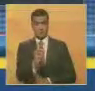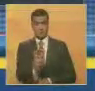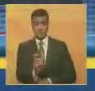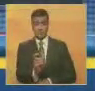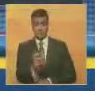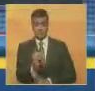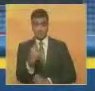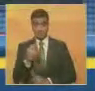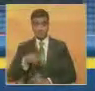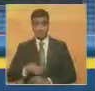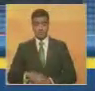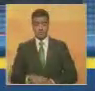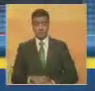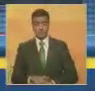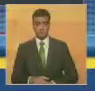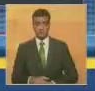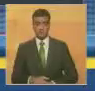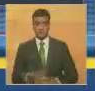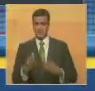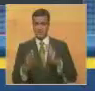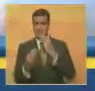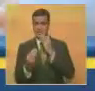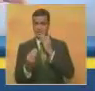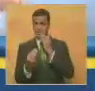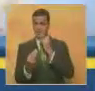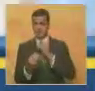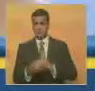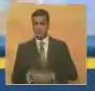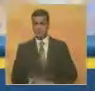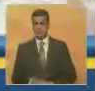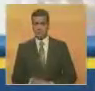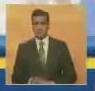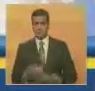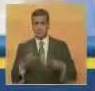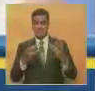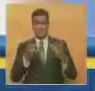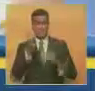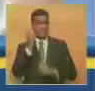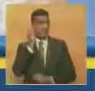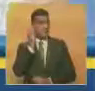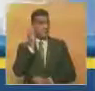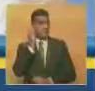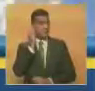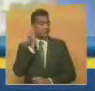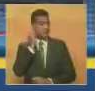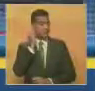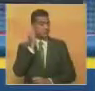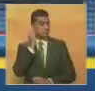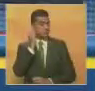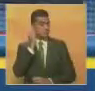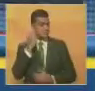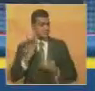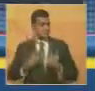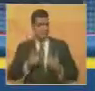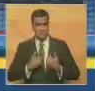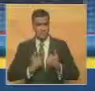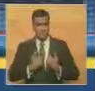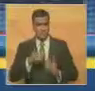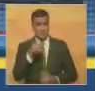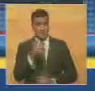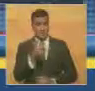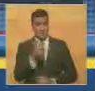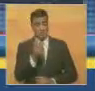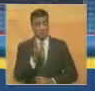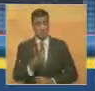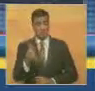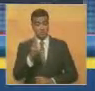aquí se las tengo de la que tanto hemos hablado y por la que tantas mujeres se han preocupado obviamente esta prótesis no